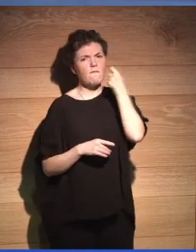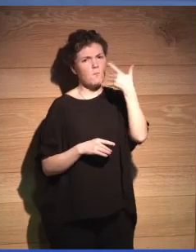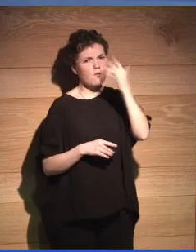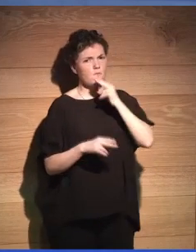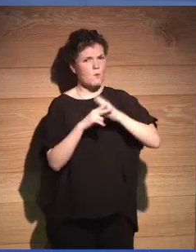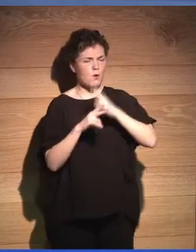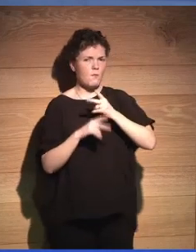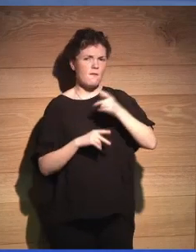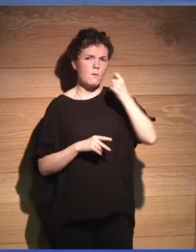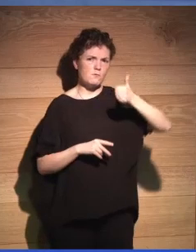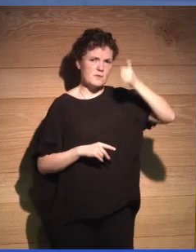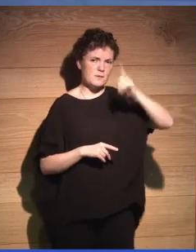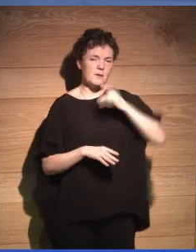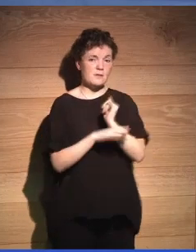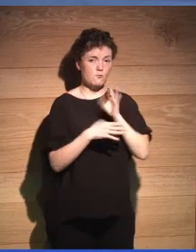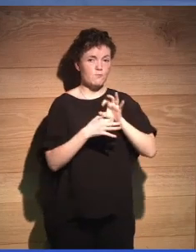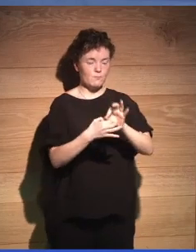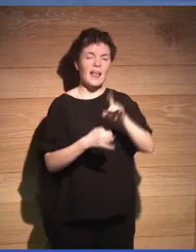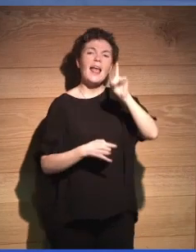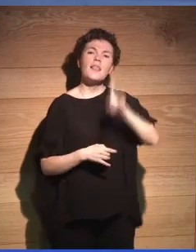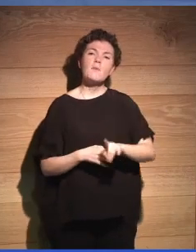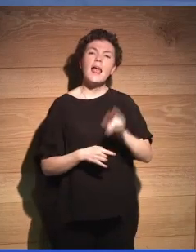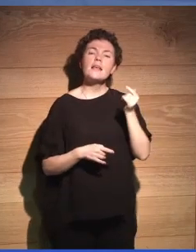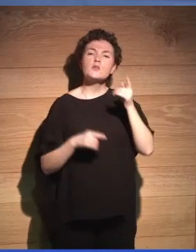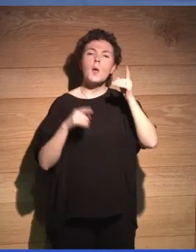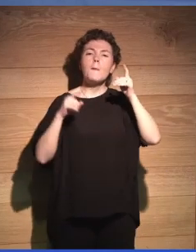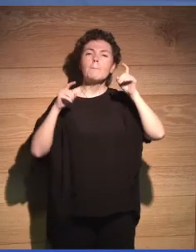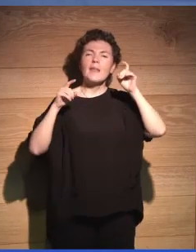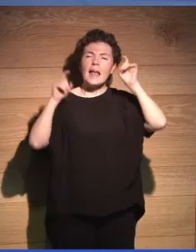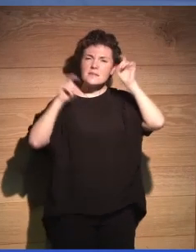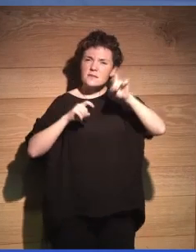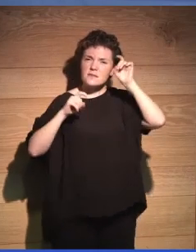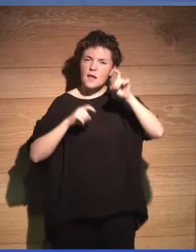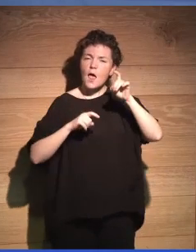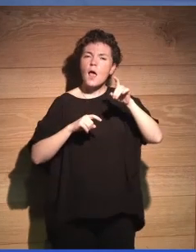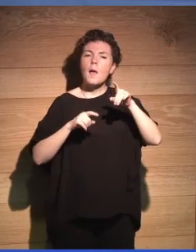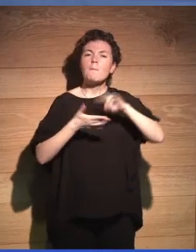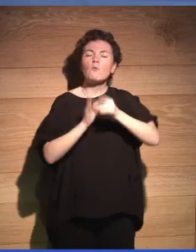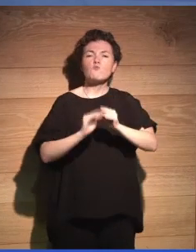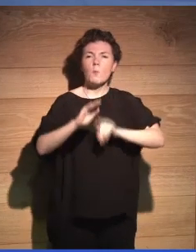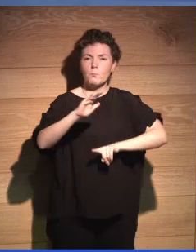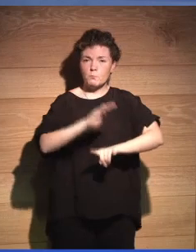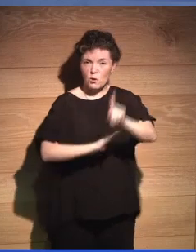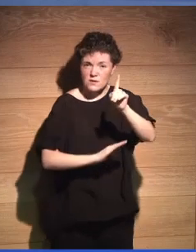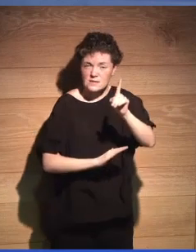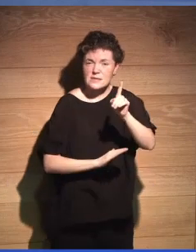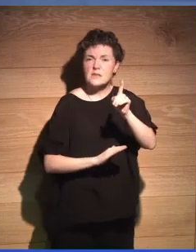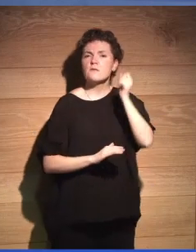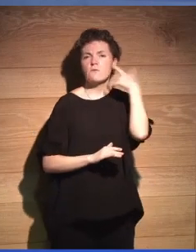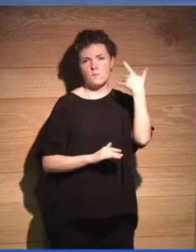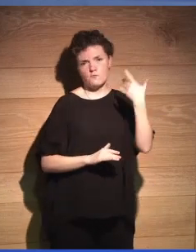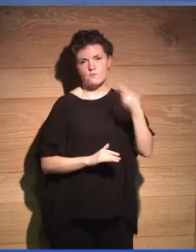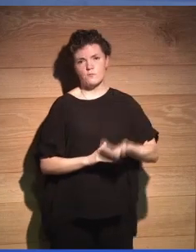que fueron a ese instituto. También fue un pedagogo muy progresista, con bastante